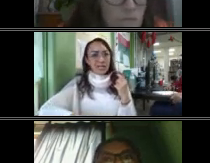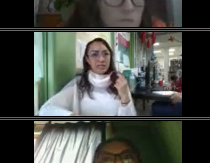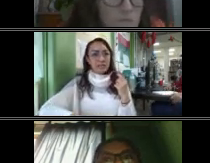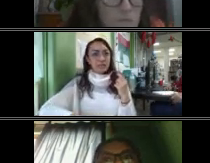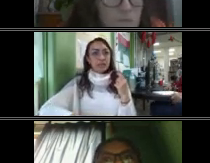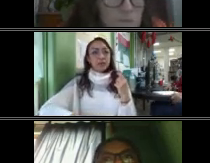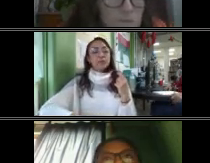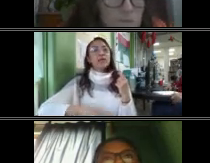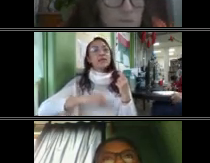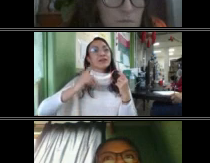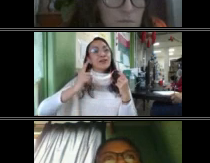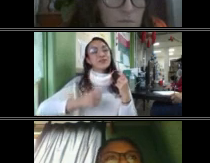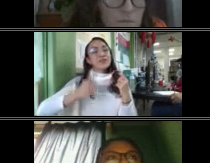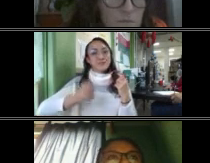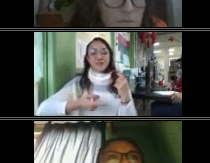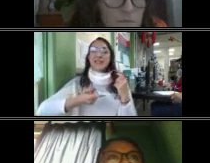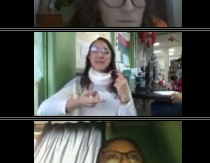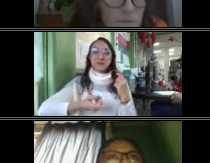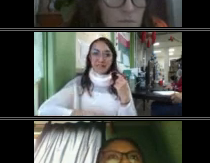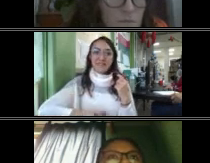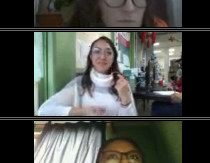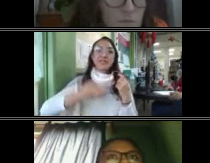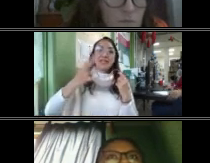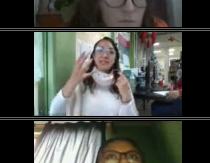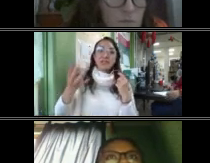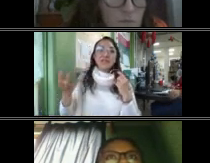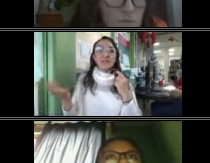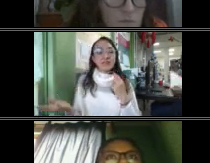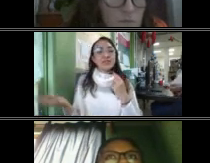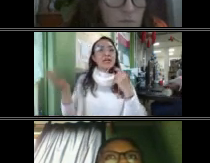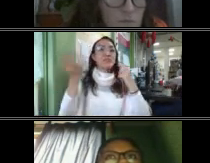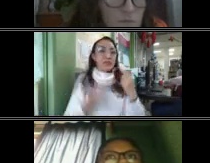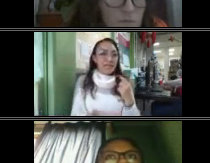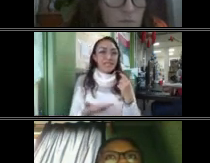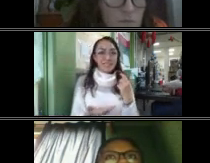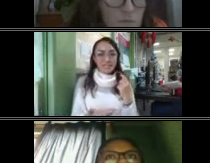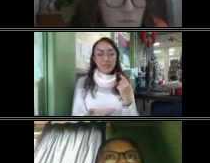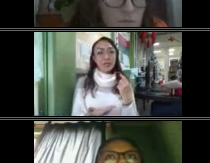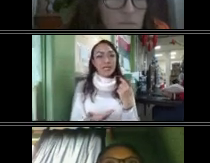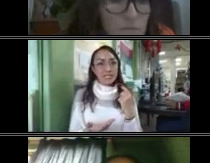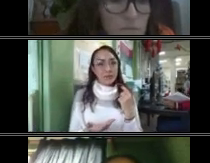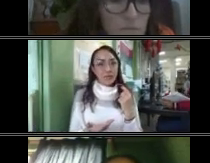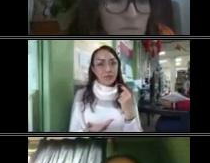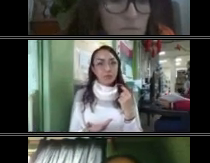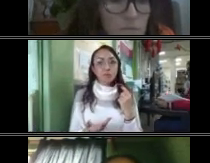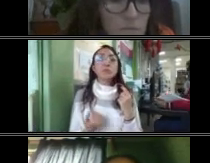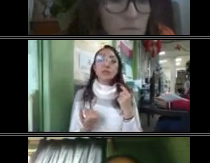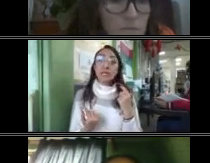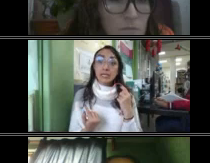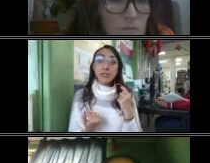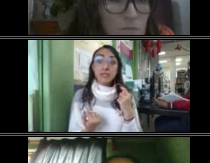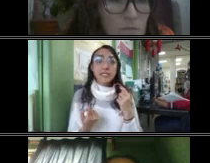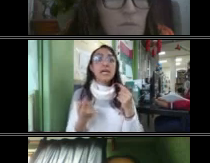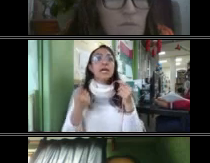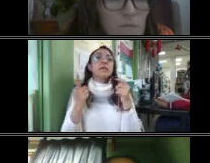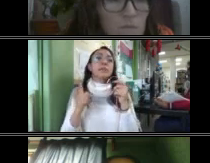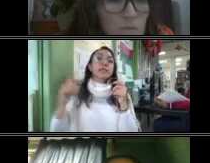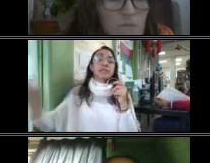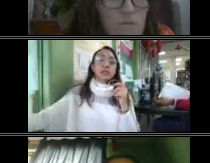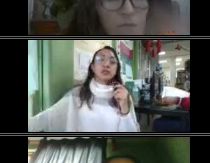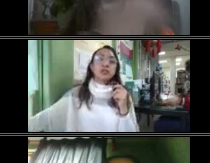la letra, porque no funciona igual, porque eso funciona para la escritura del español.